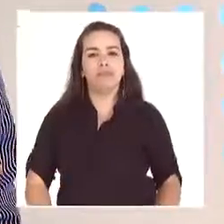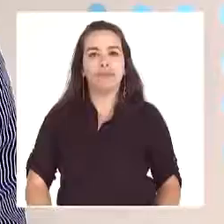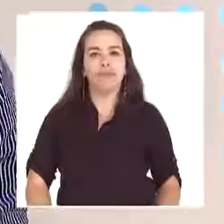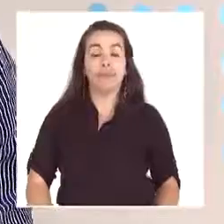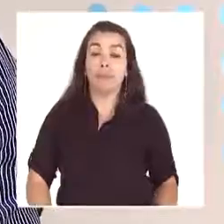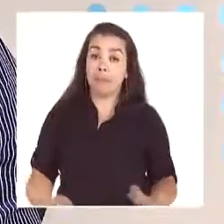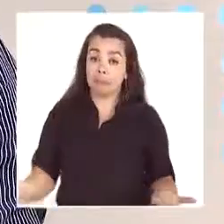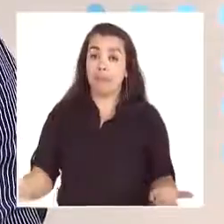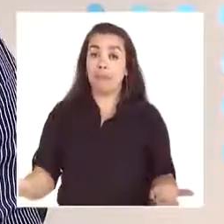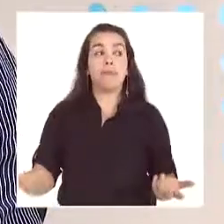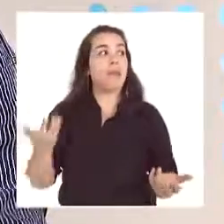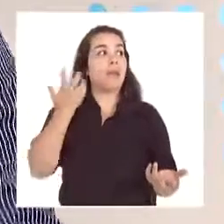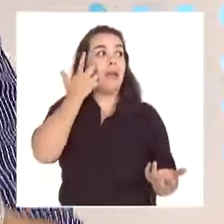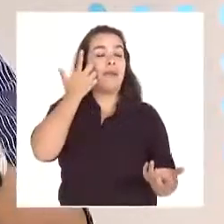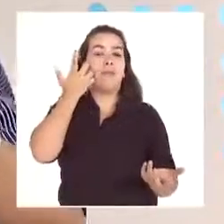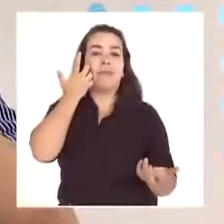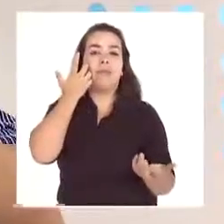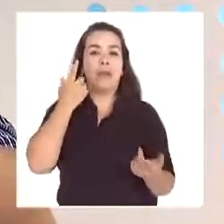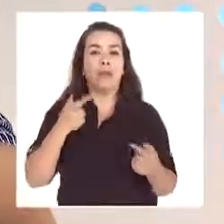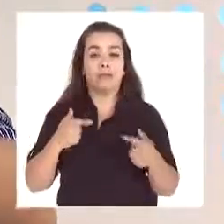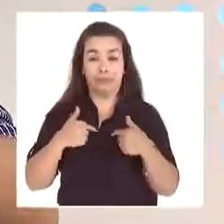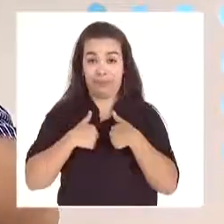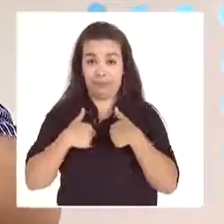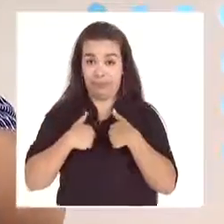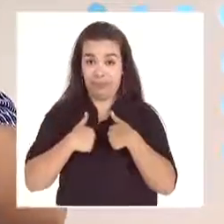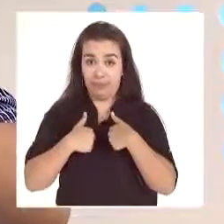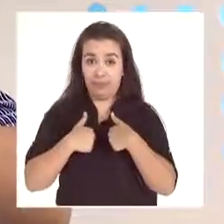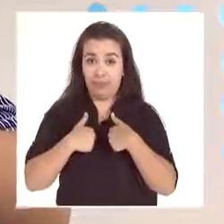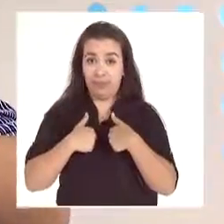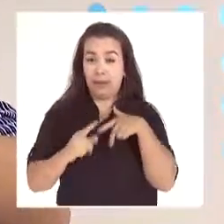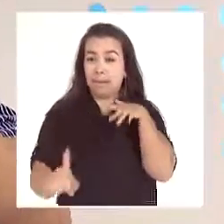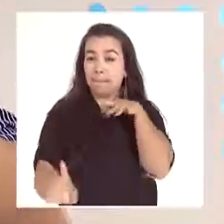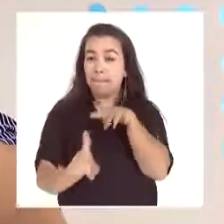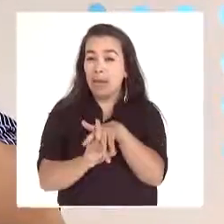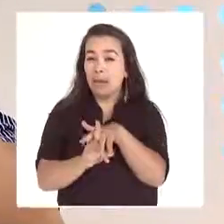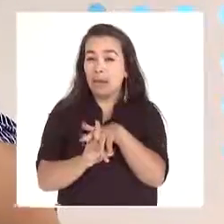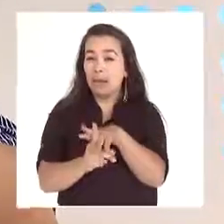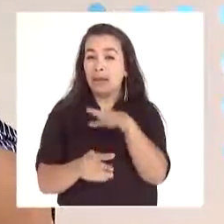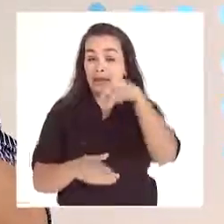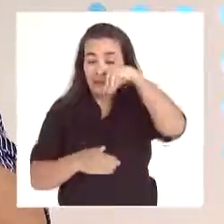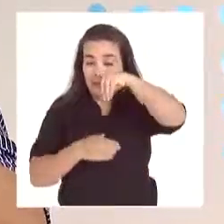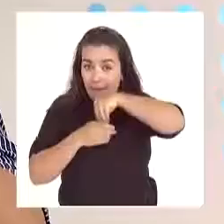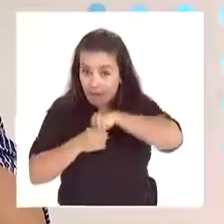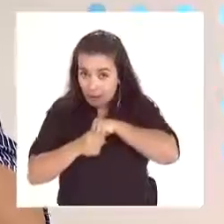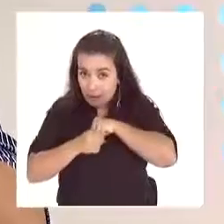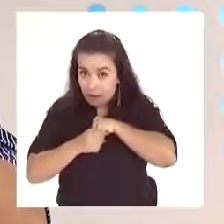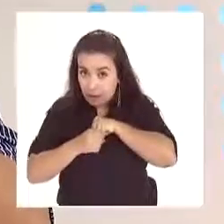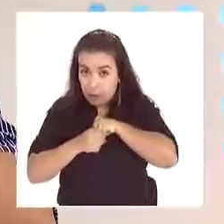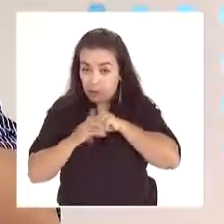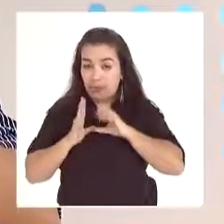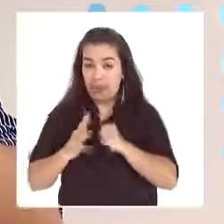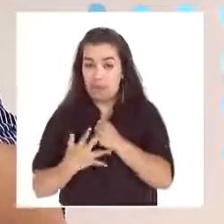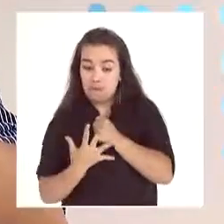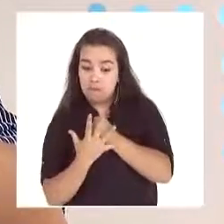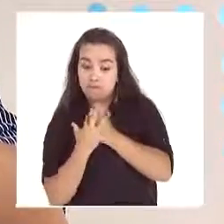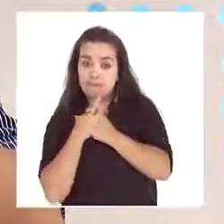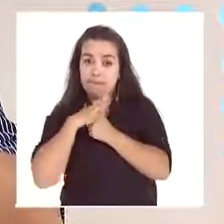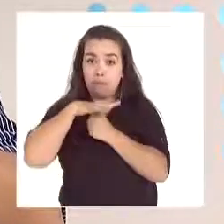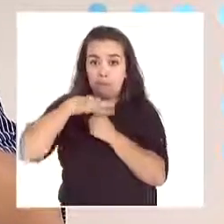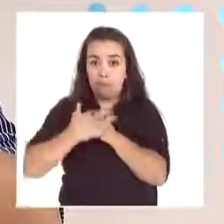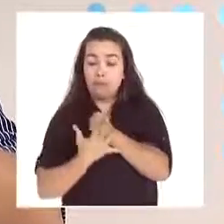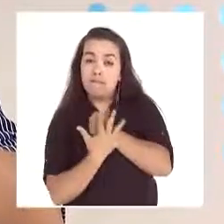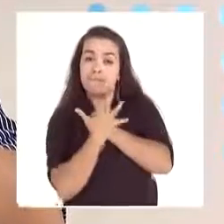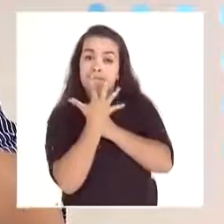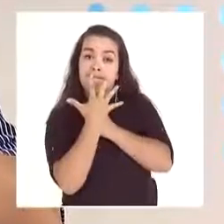Pero la enfermedad coronaria, como se produce en la parte de adentro de las arterias, donde